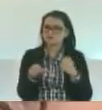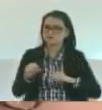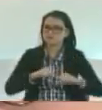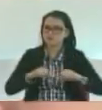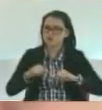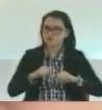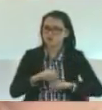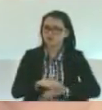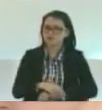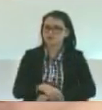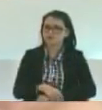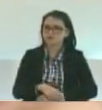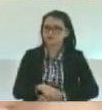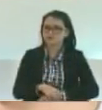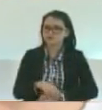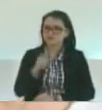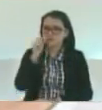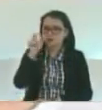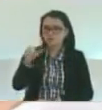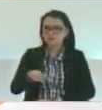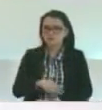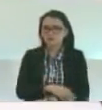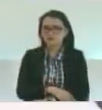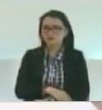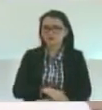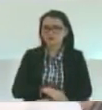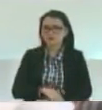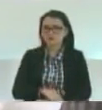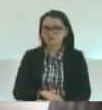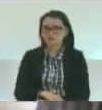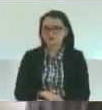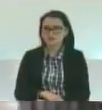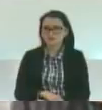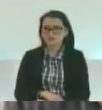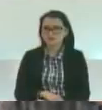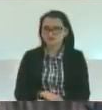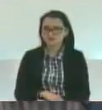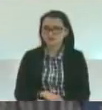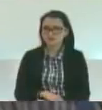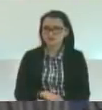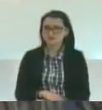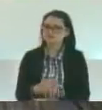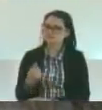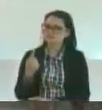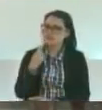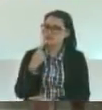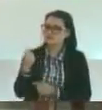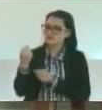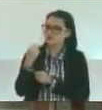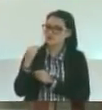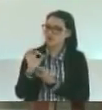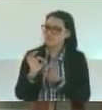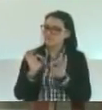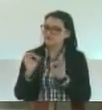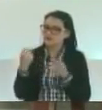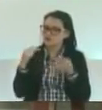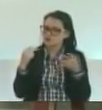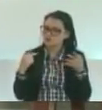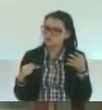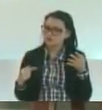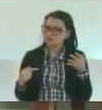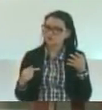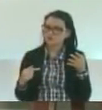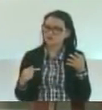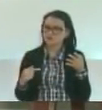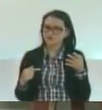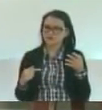el general Montilla, de las acciones, y me estaba haciendo requerimientos especiales en logística